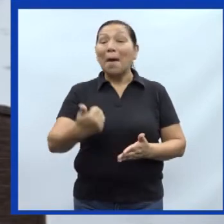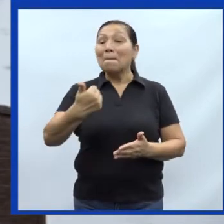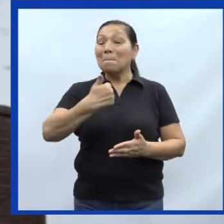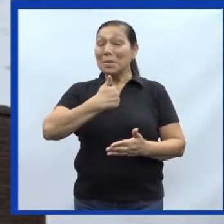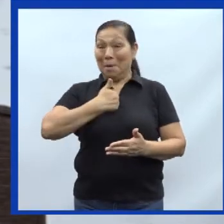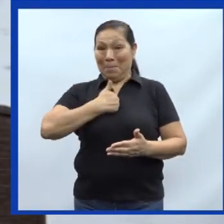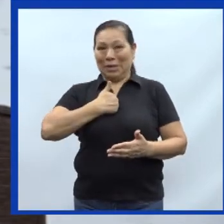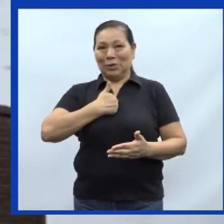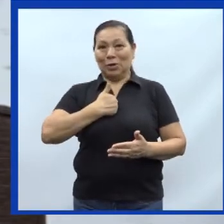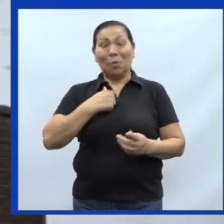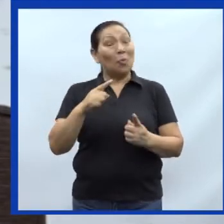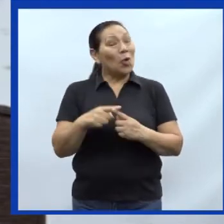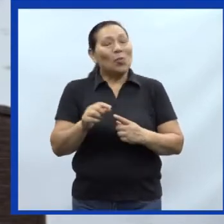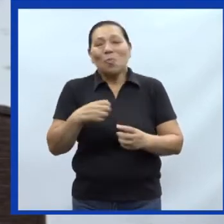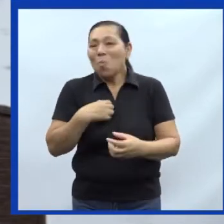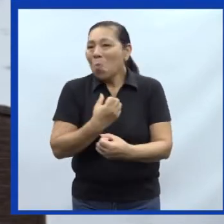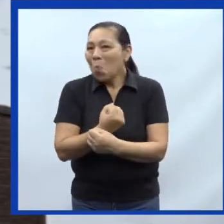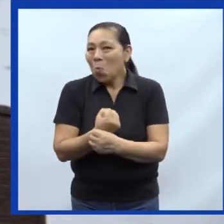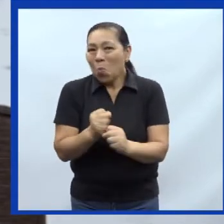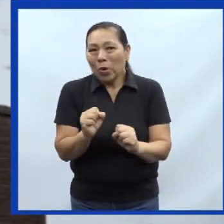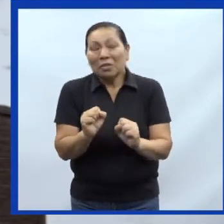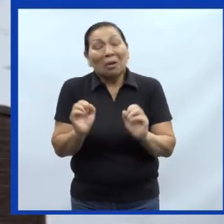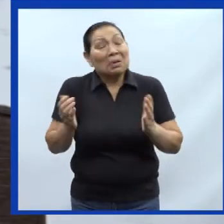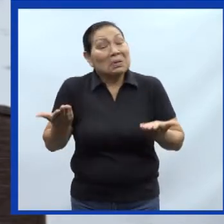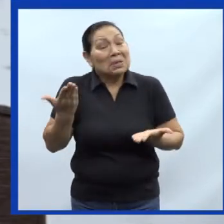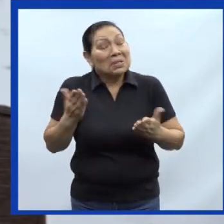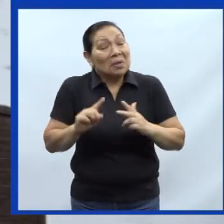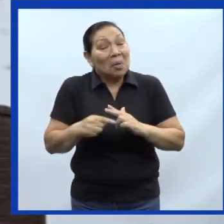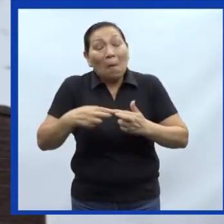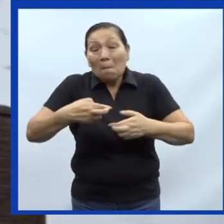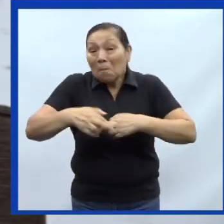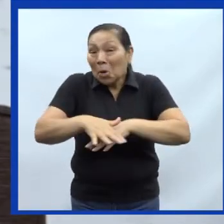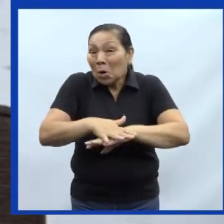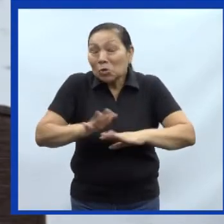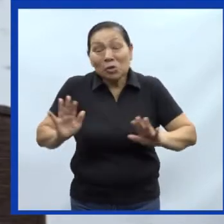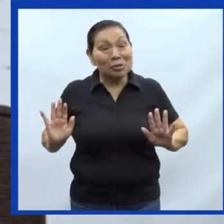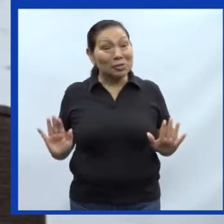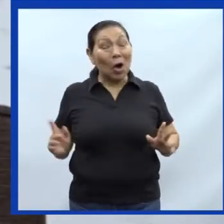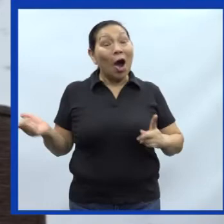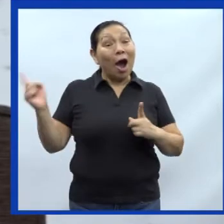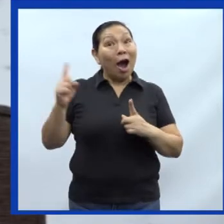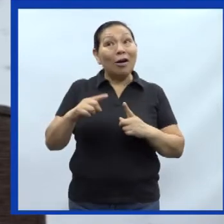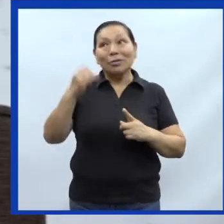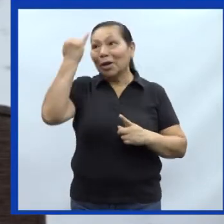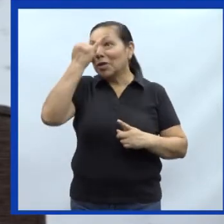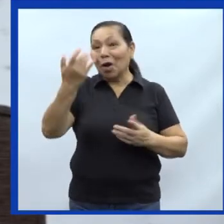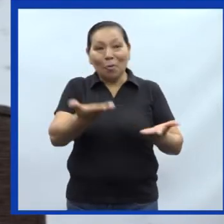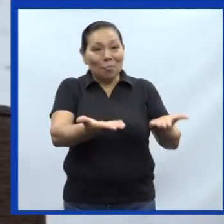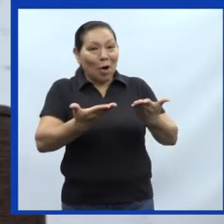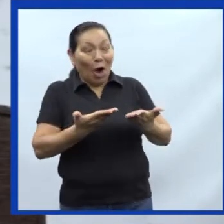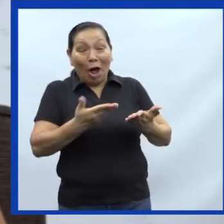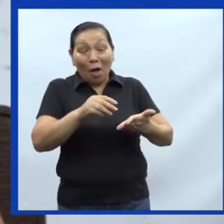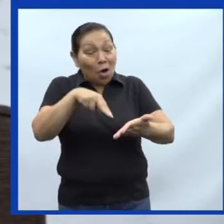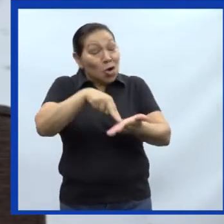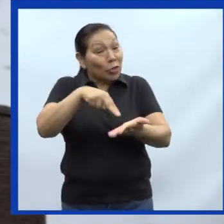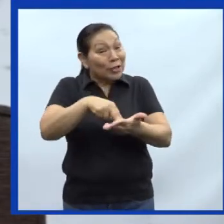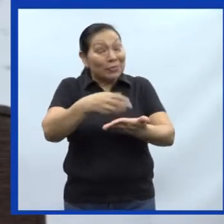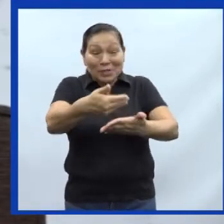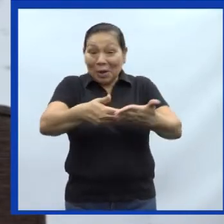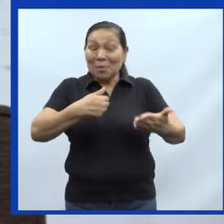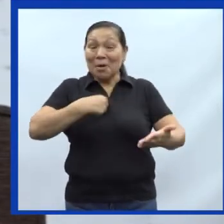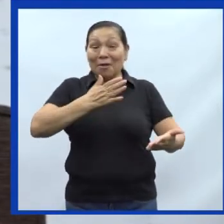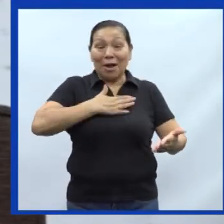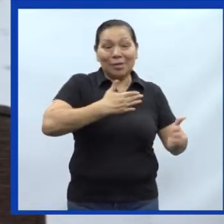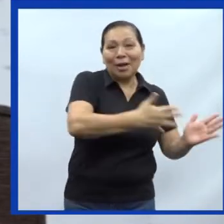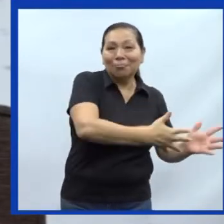y por tanto ella se encuentra imposibilitada de repente de iniciar un proceso porque hasta Italia todavía no le llega la notificación de esta